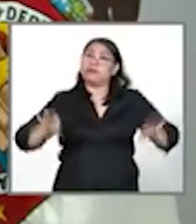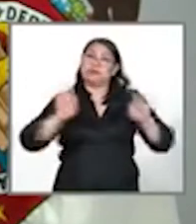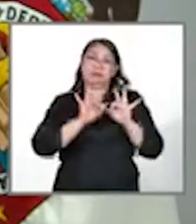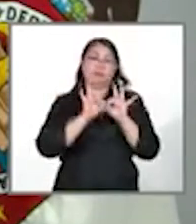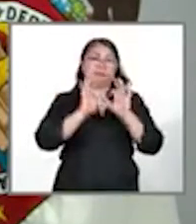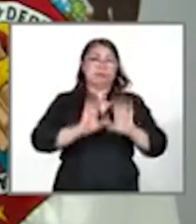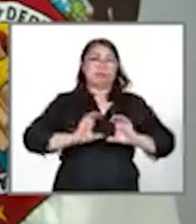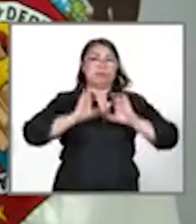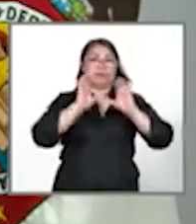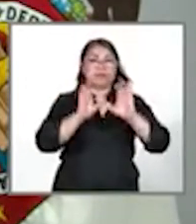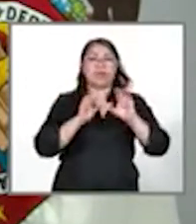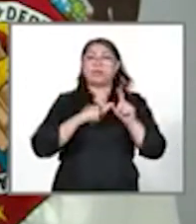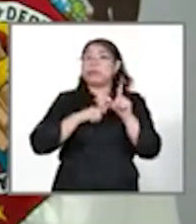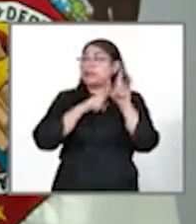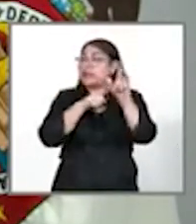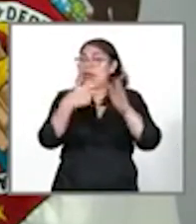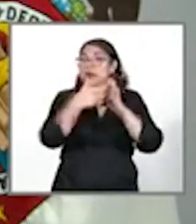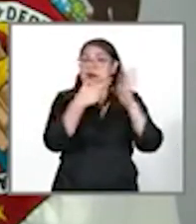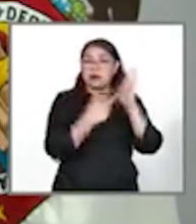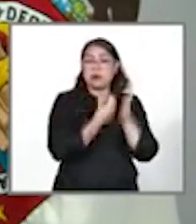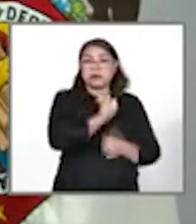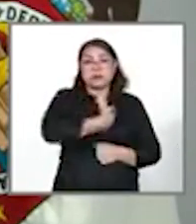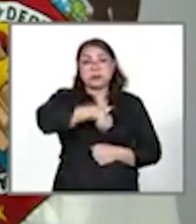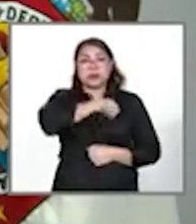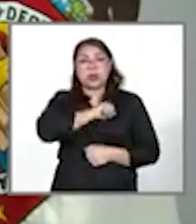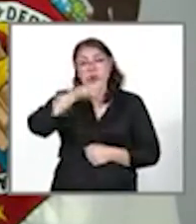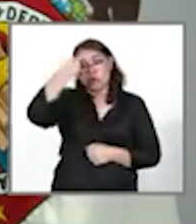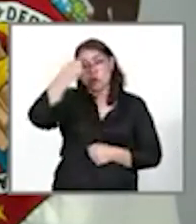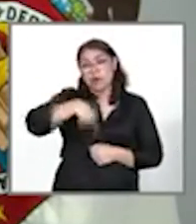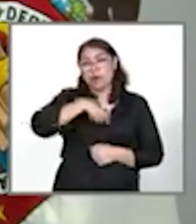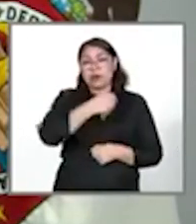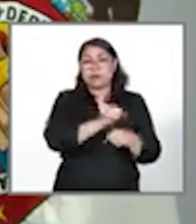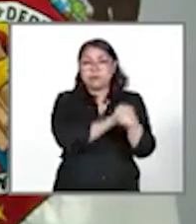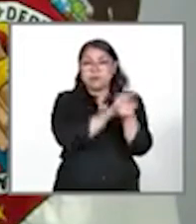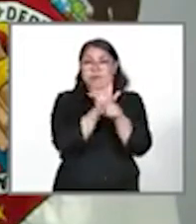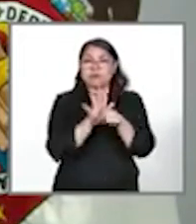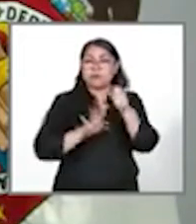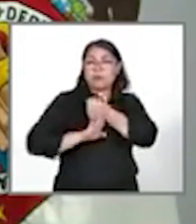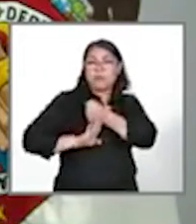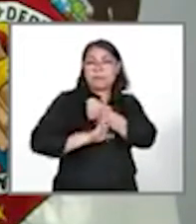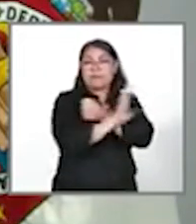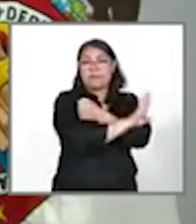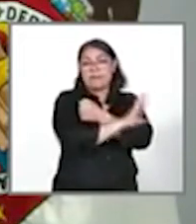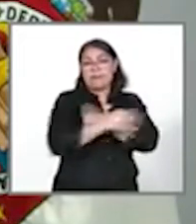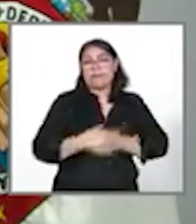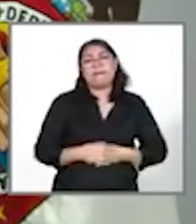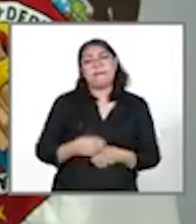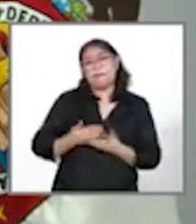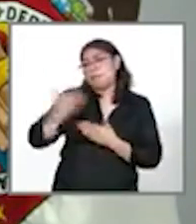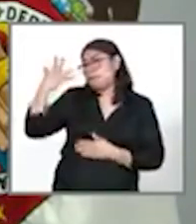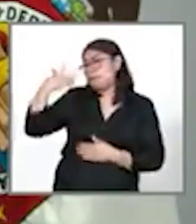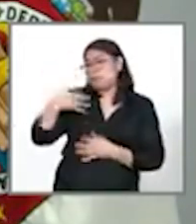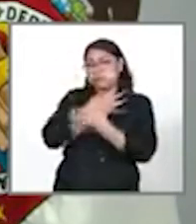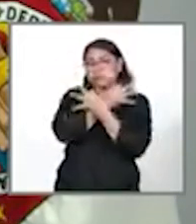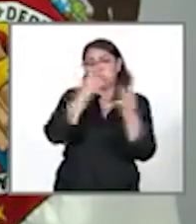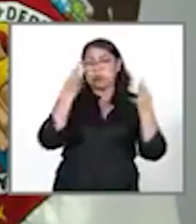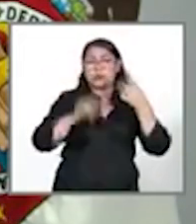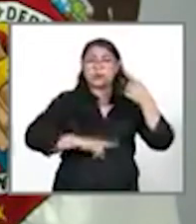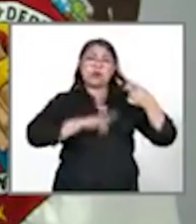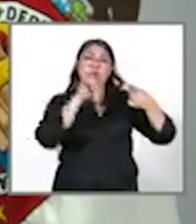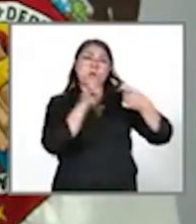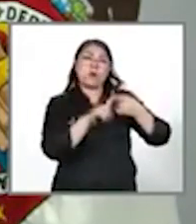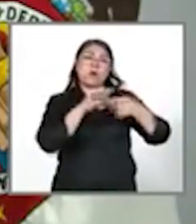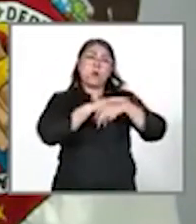sanitarias siguen siendo las mismas que hemos estado promocionando en diversas ocasiones. Primero,